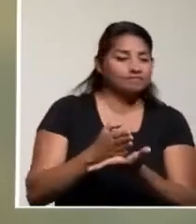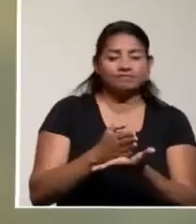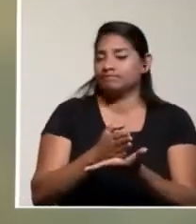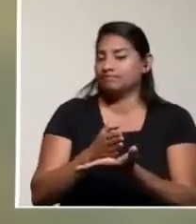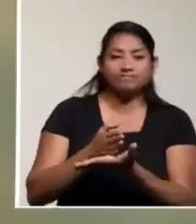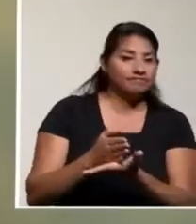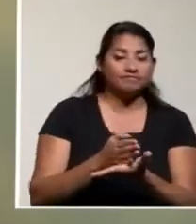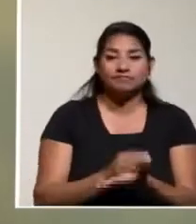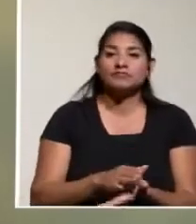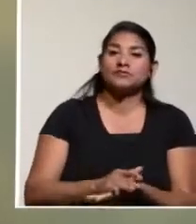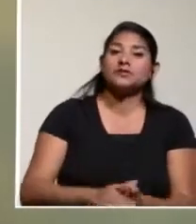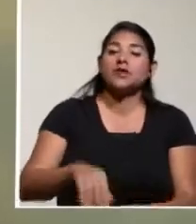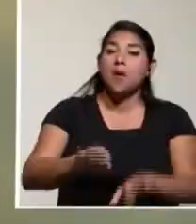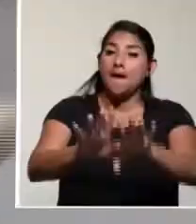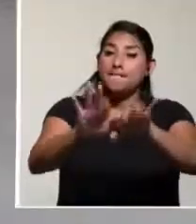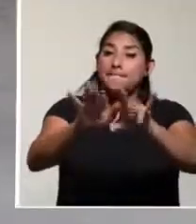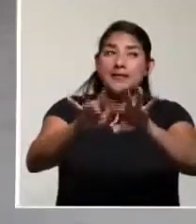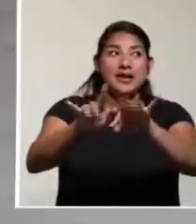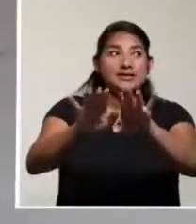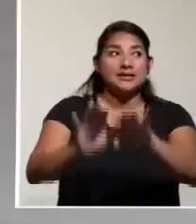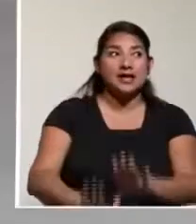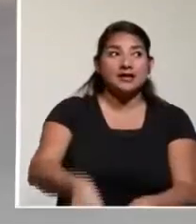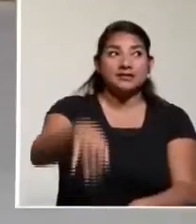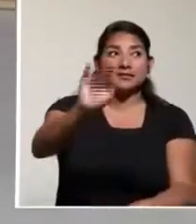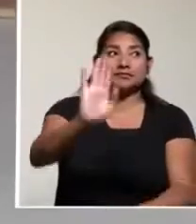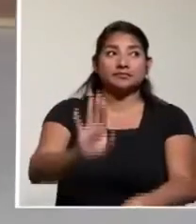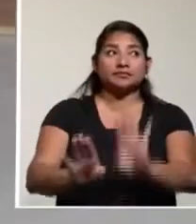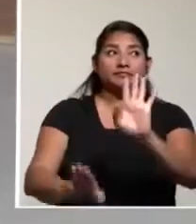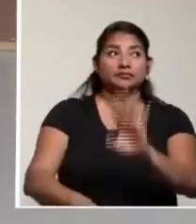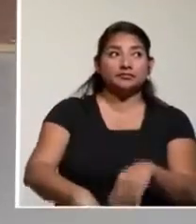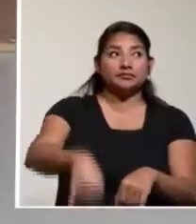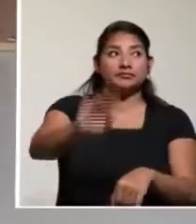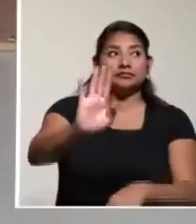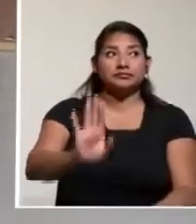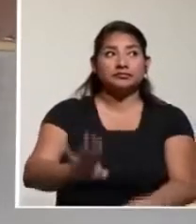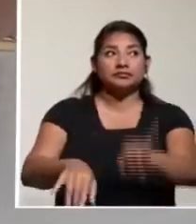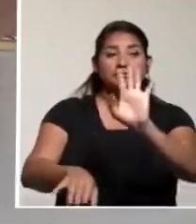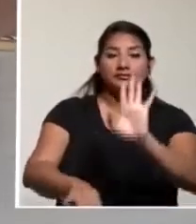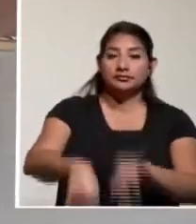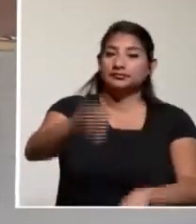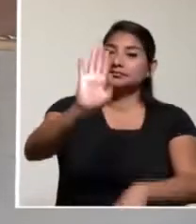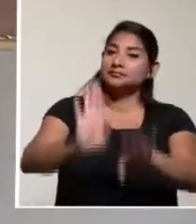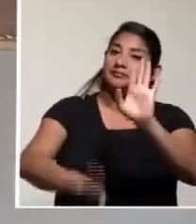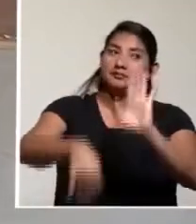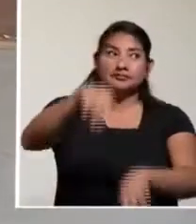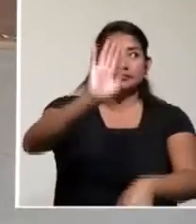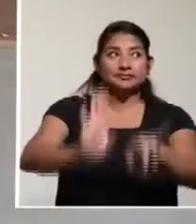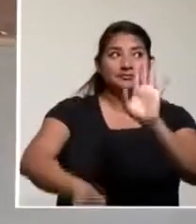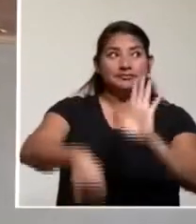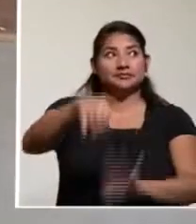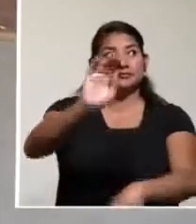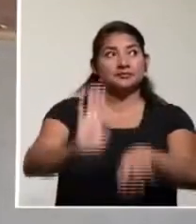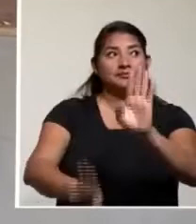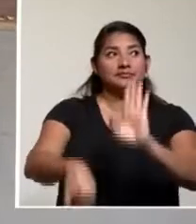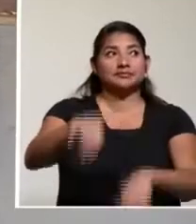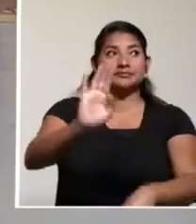quieto. Alza los pies con gentileza hasta que pare toda la orquesta.